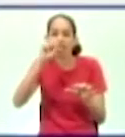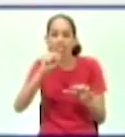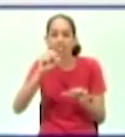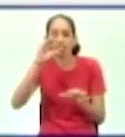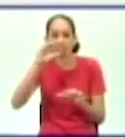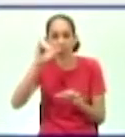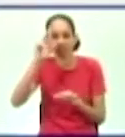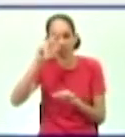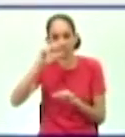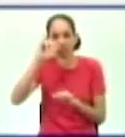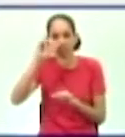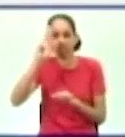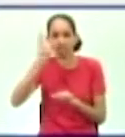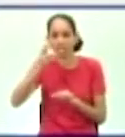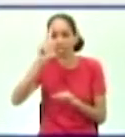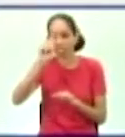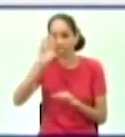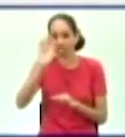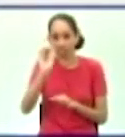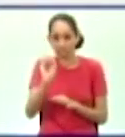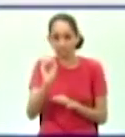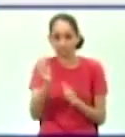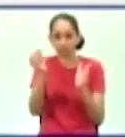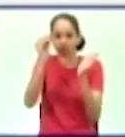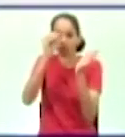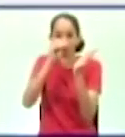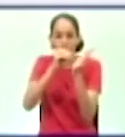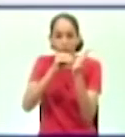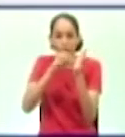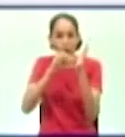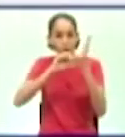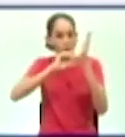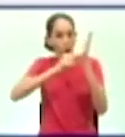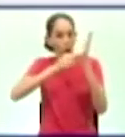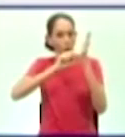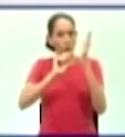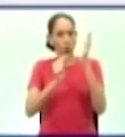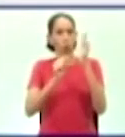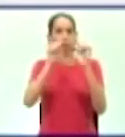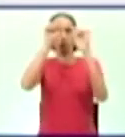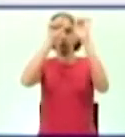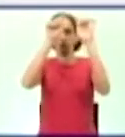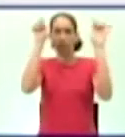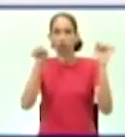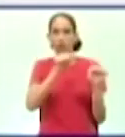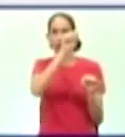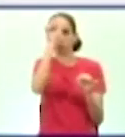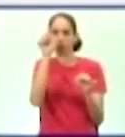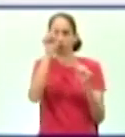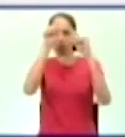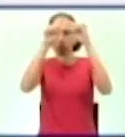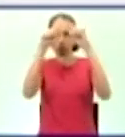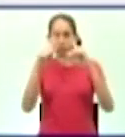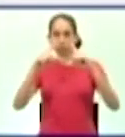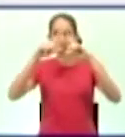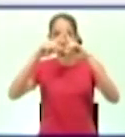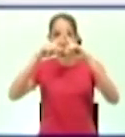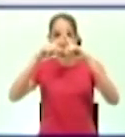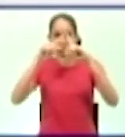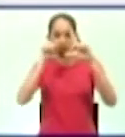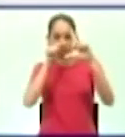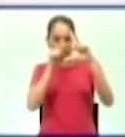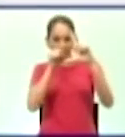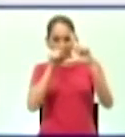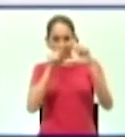uno de los puntos del arco de circunferencia, pero está formado por 2 semirrectas de